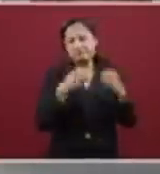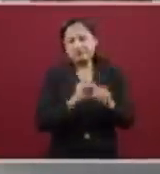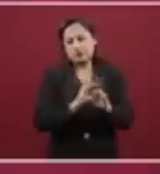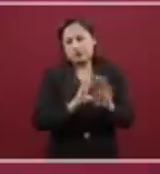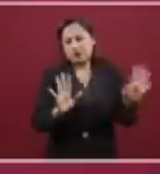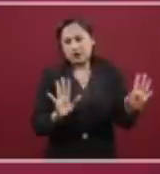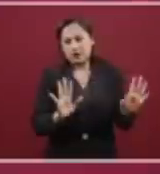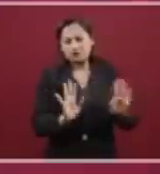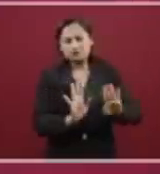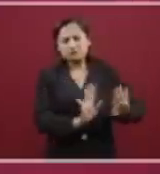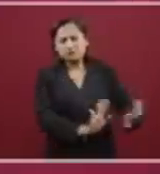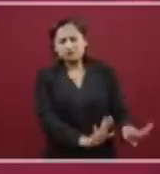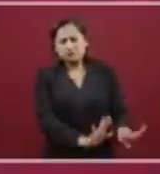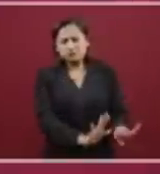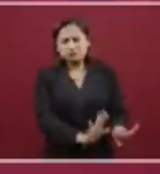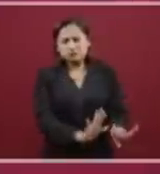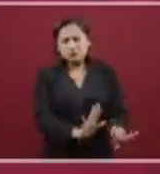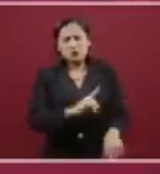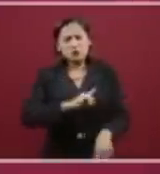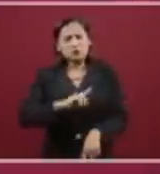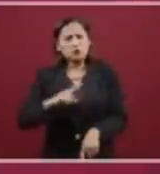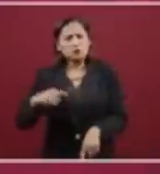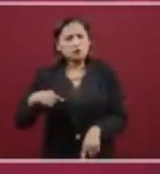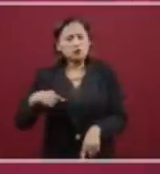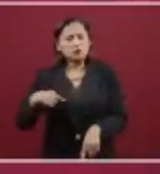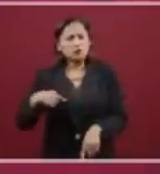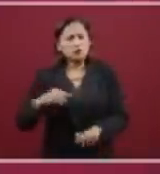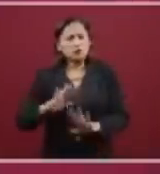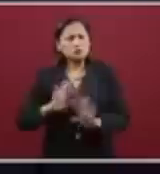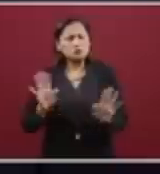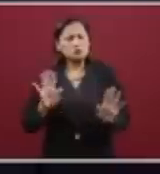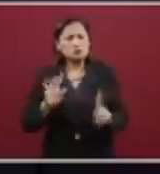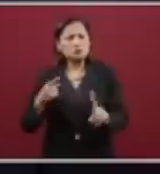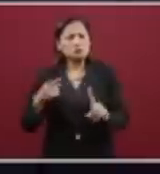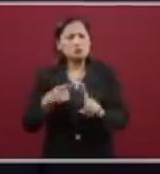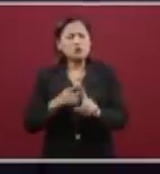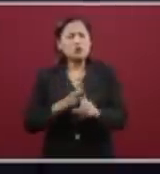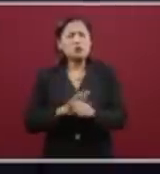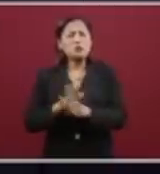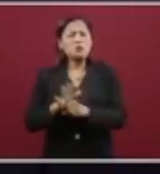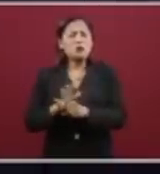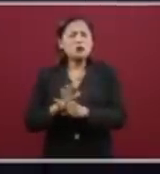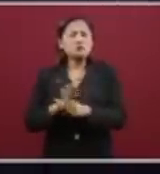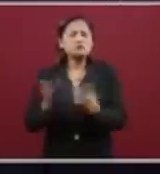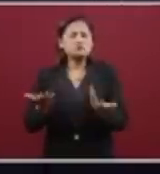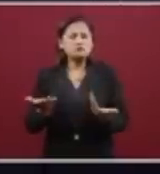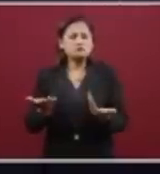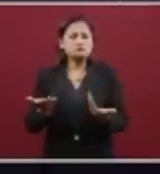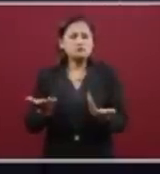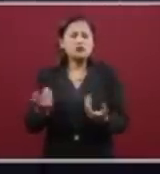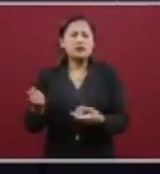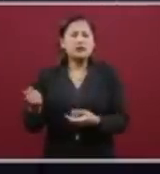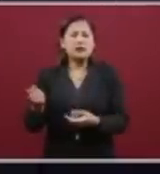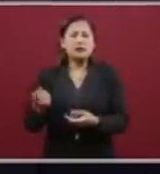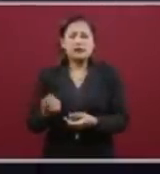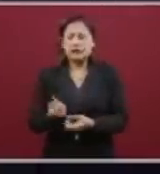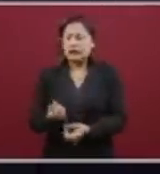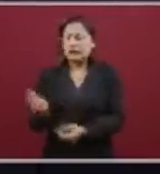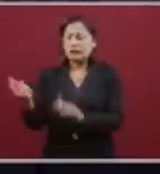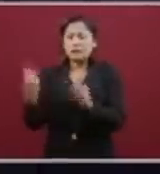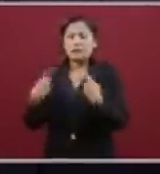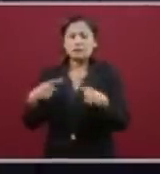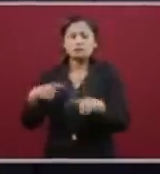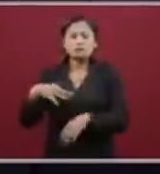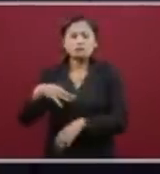tenemos un mandato popular y nos eligieron para acabar con la